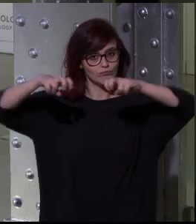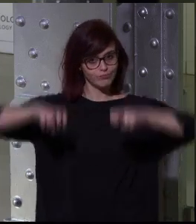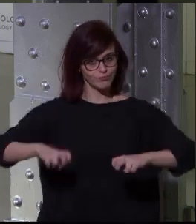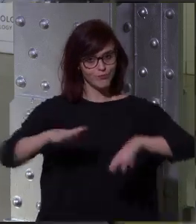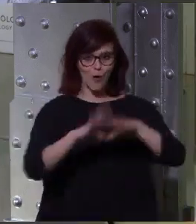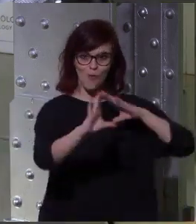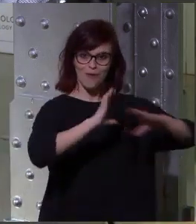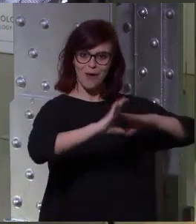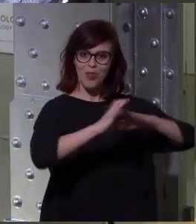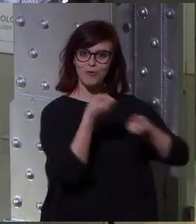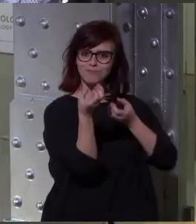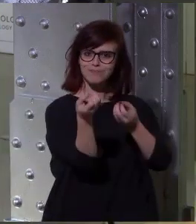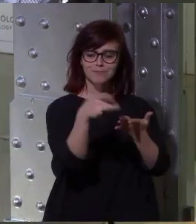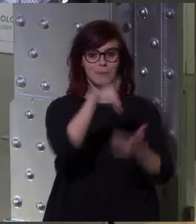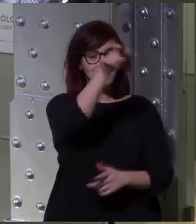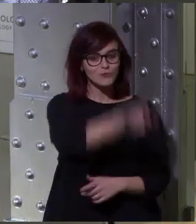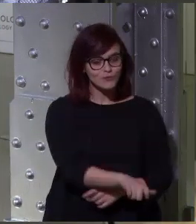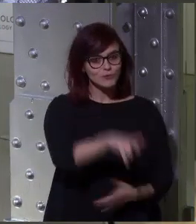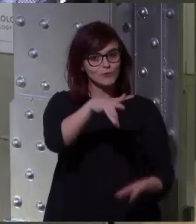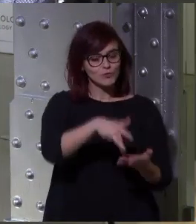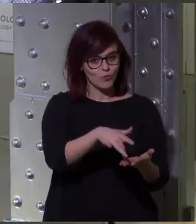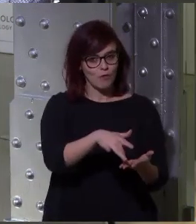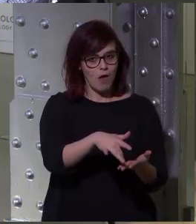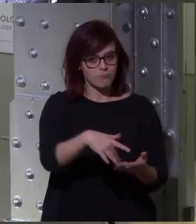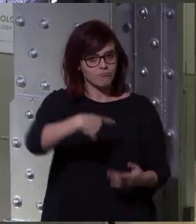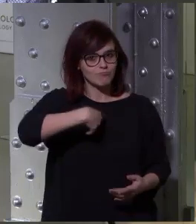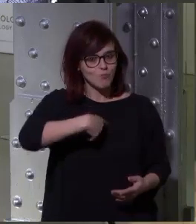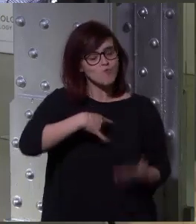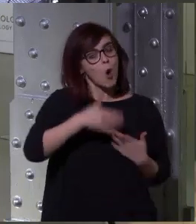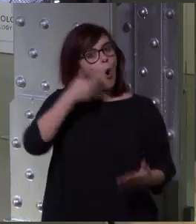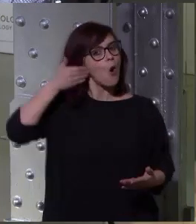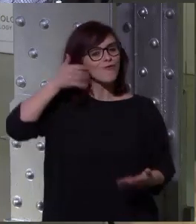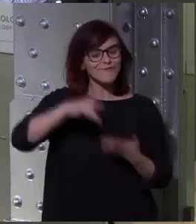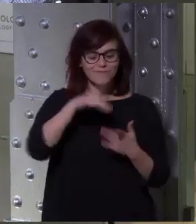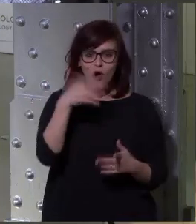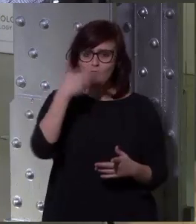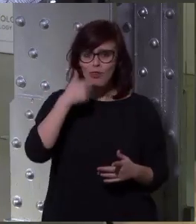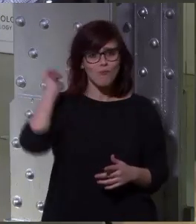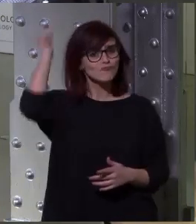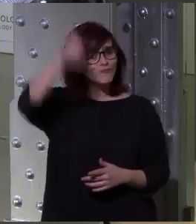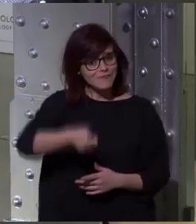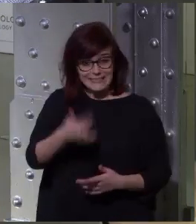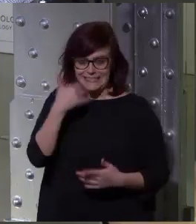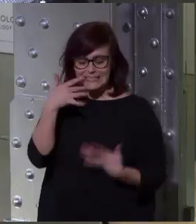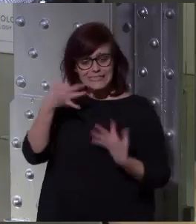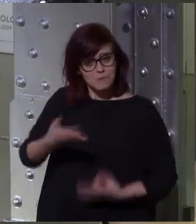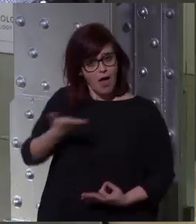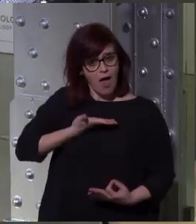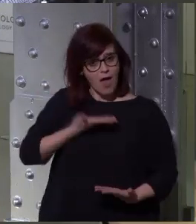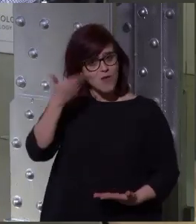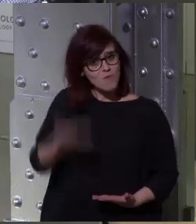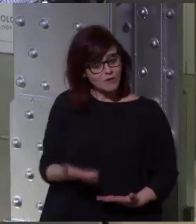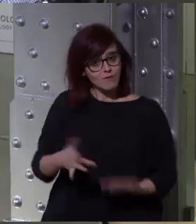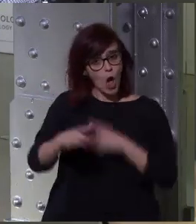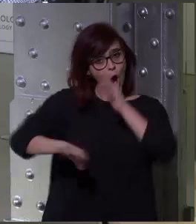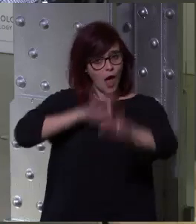gran comunicador, a otra persona de la que tengo el honor de conocer hace muchos años, que ha sido muy importante también para